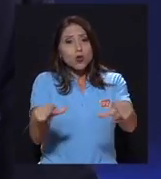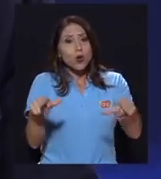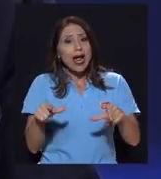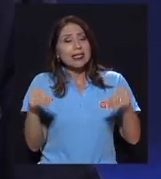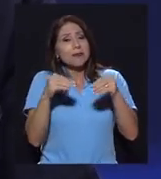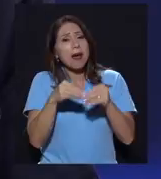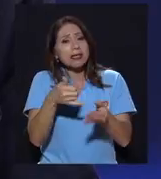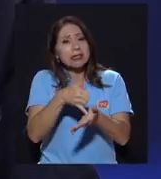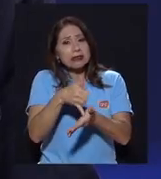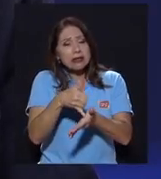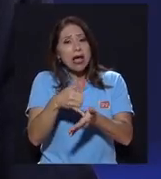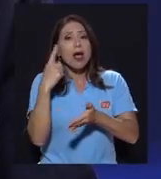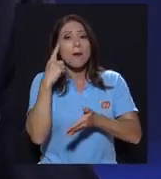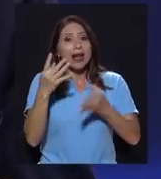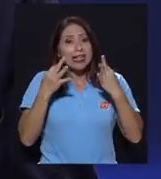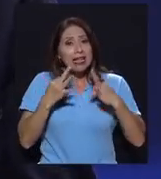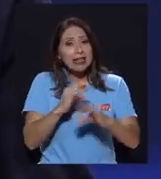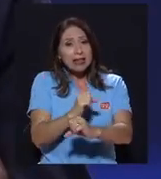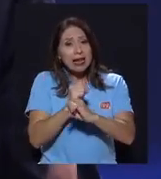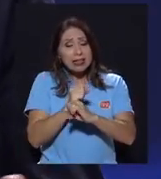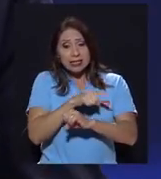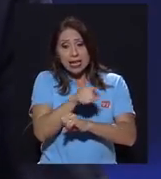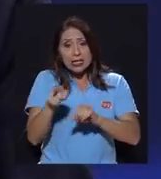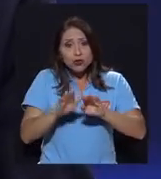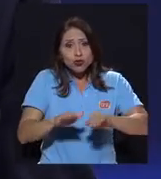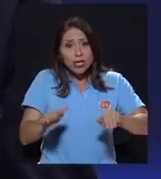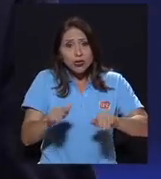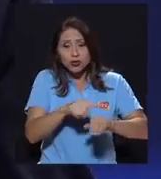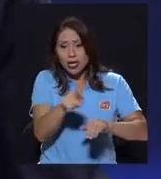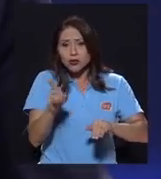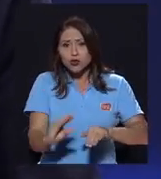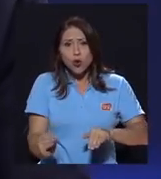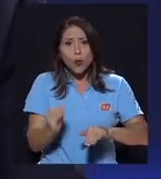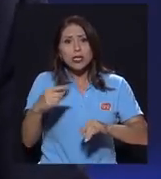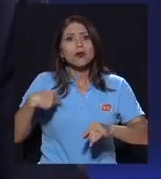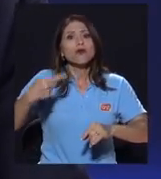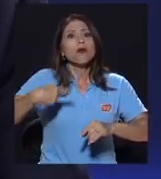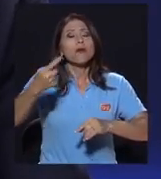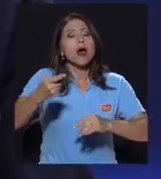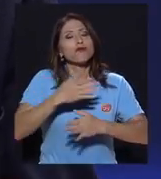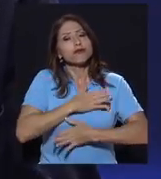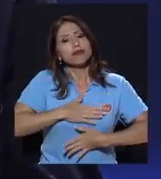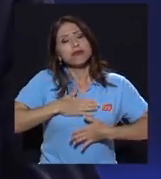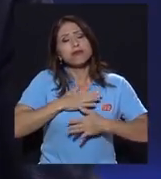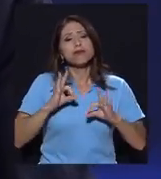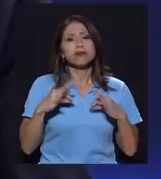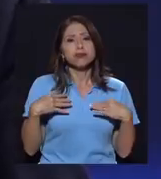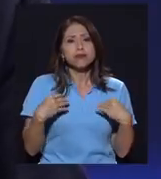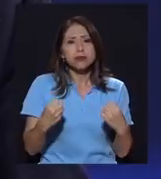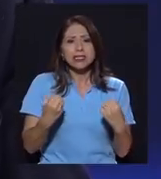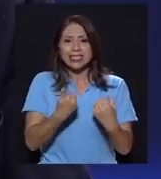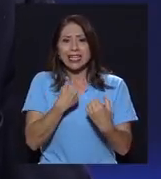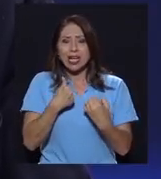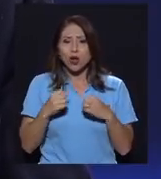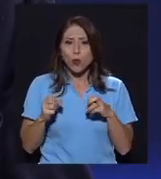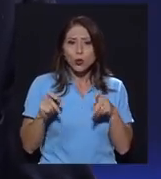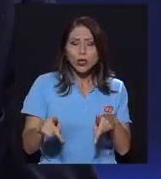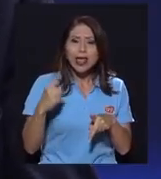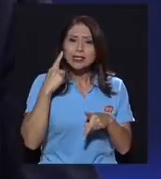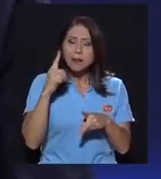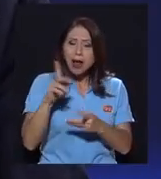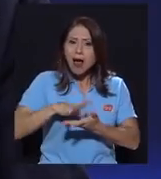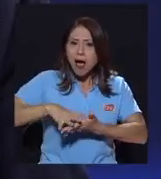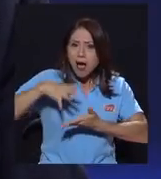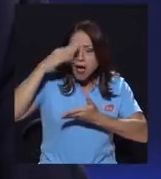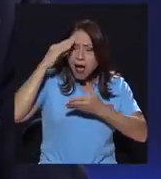para tratar de garantizar que sus niños que sus jóvenes tengan opciones de esparcimiento sano tengan oportunidades para educarse